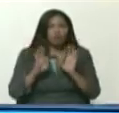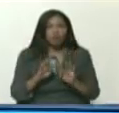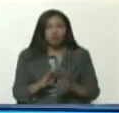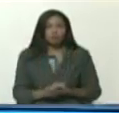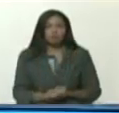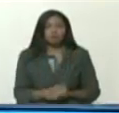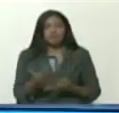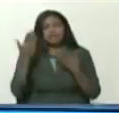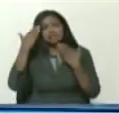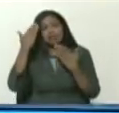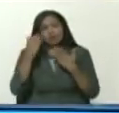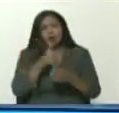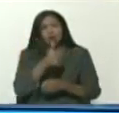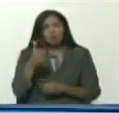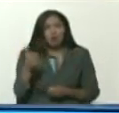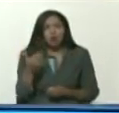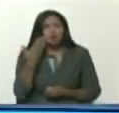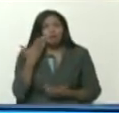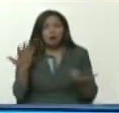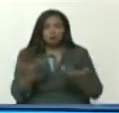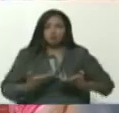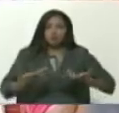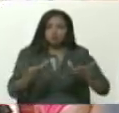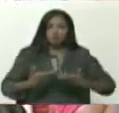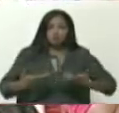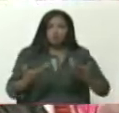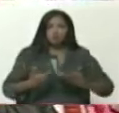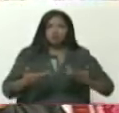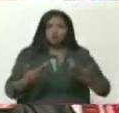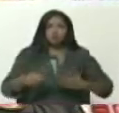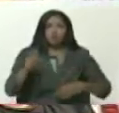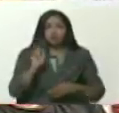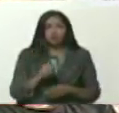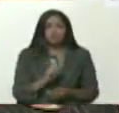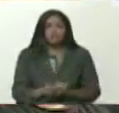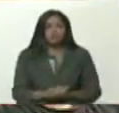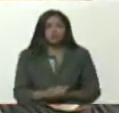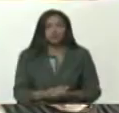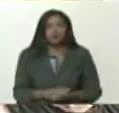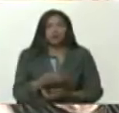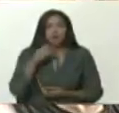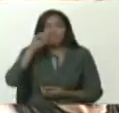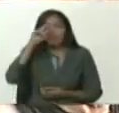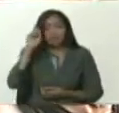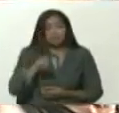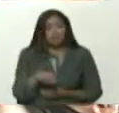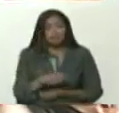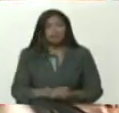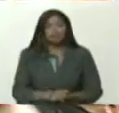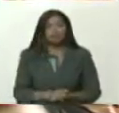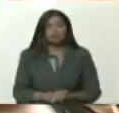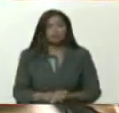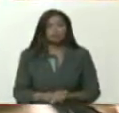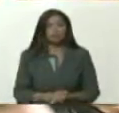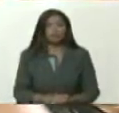mi saludo a las madres cocineras y a los padres también.